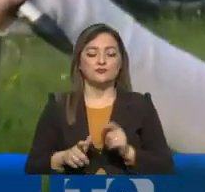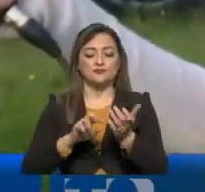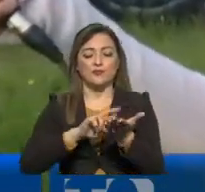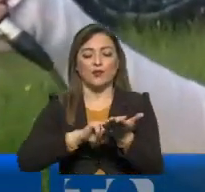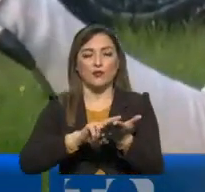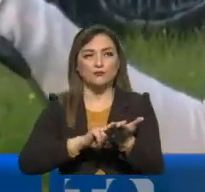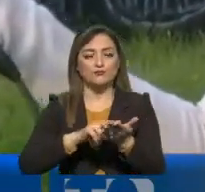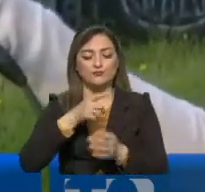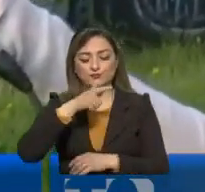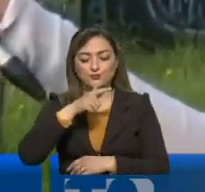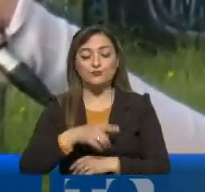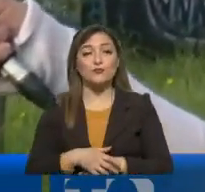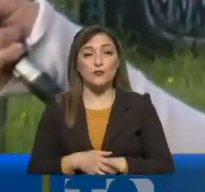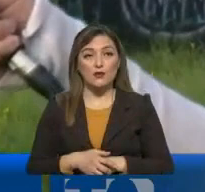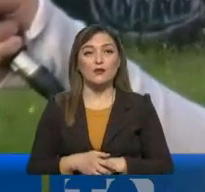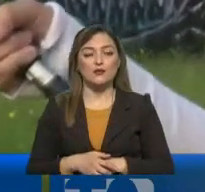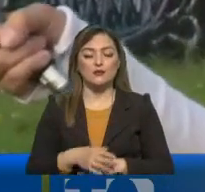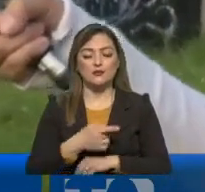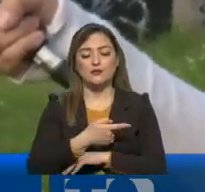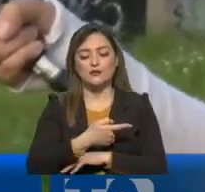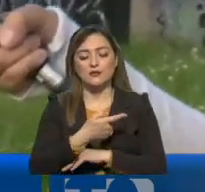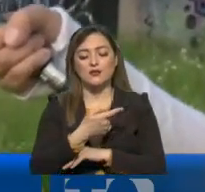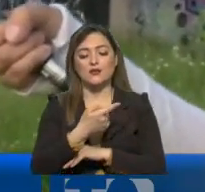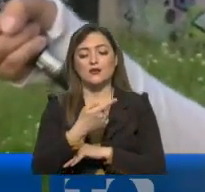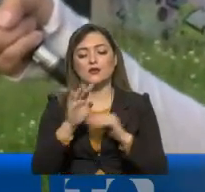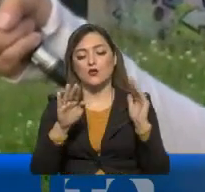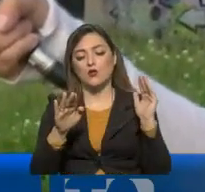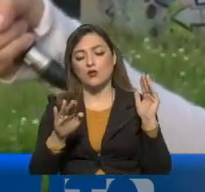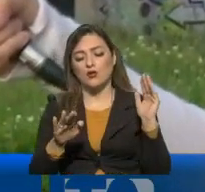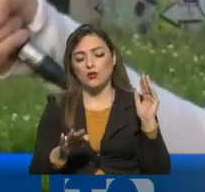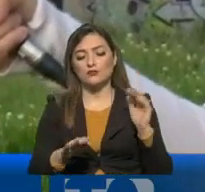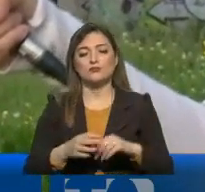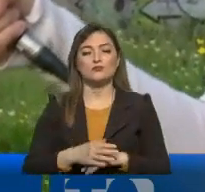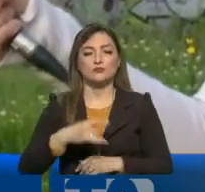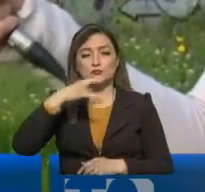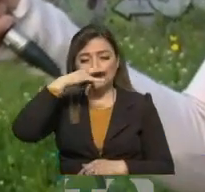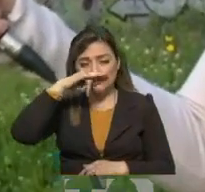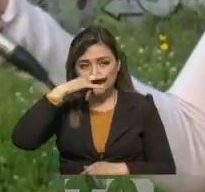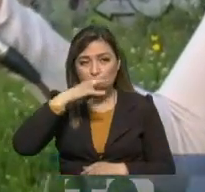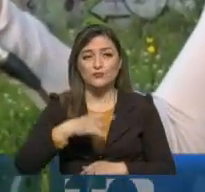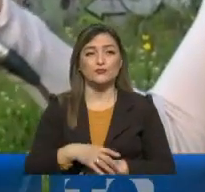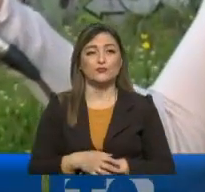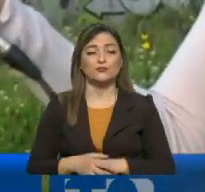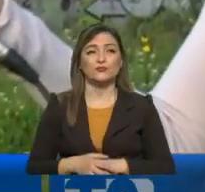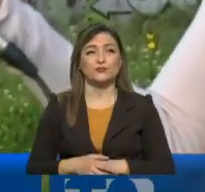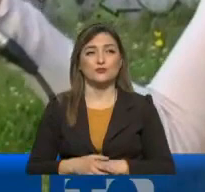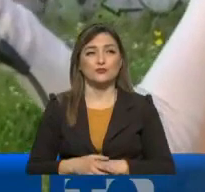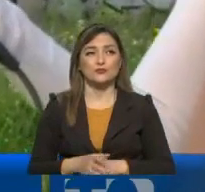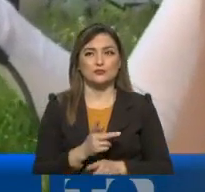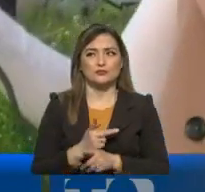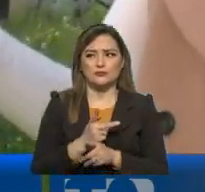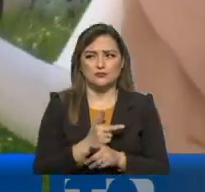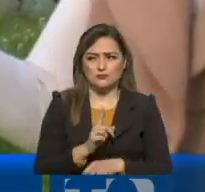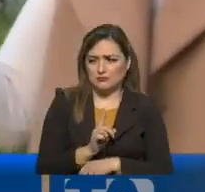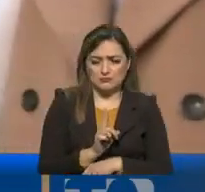a estar tomando, y es durante el día. Pasan por acá niños que tienen que cuidarse mucho por